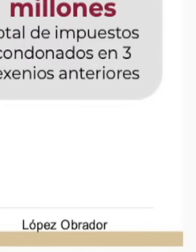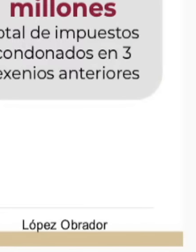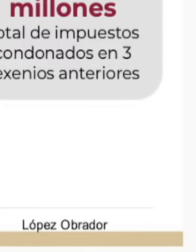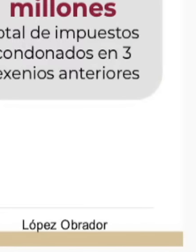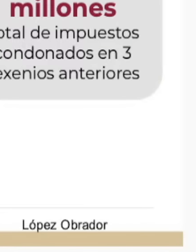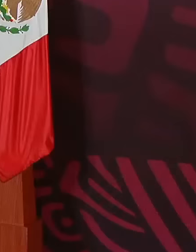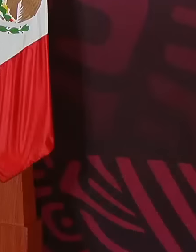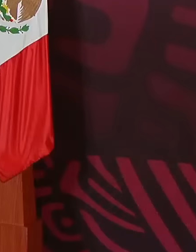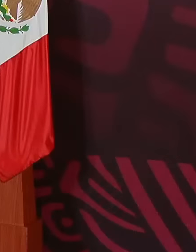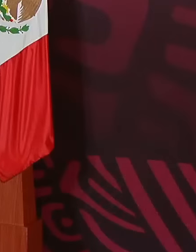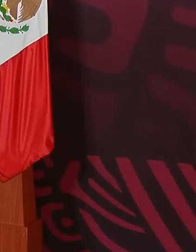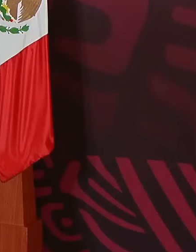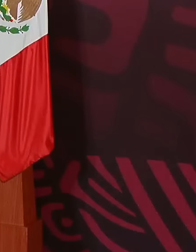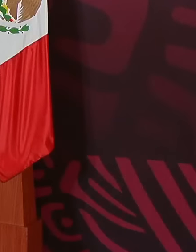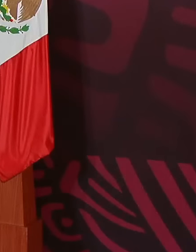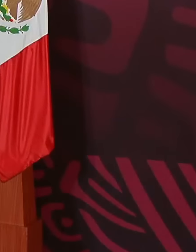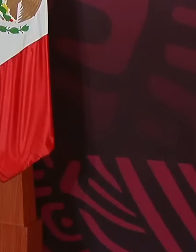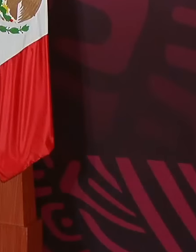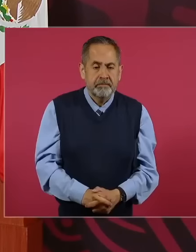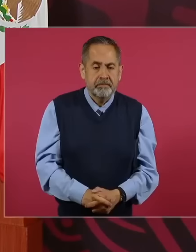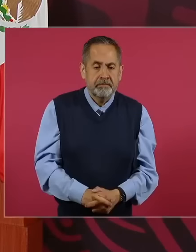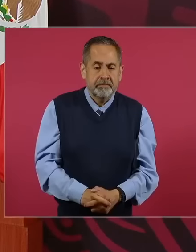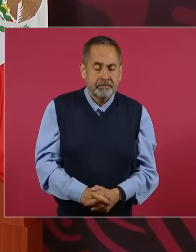530,000,000, es